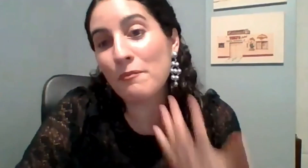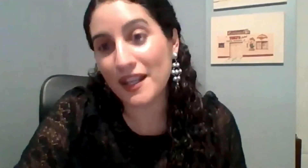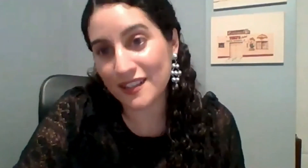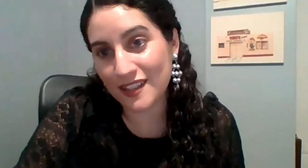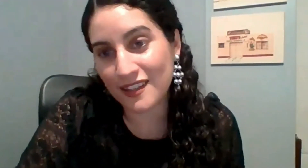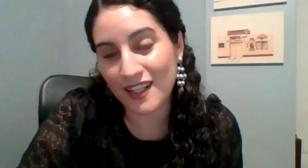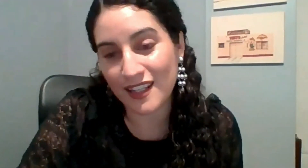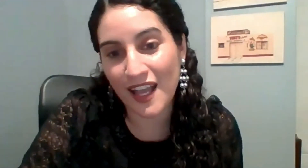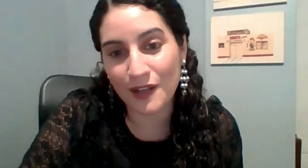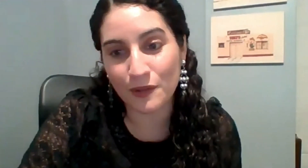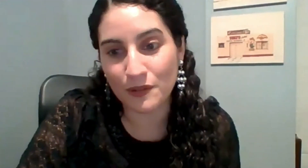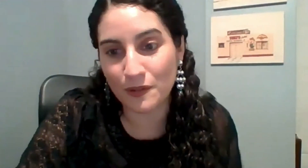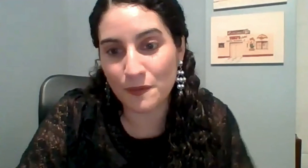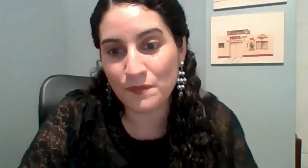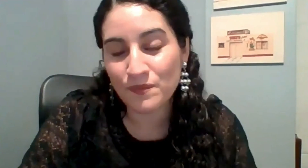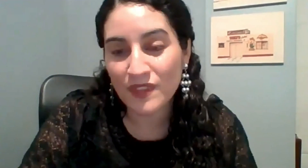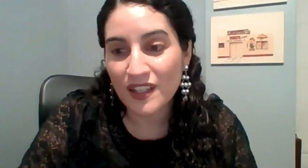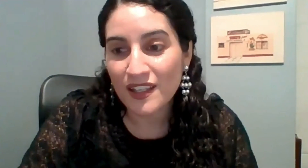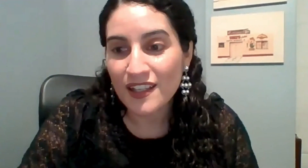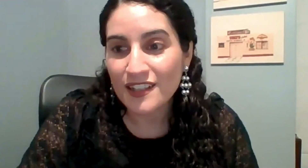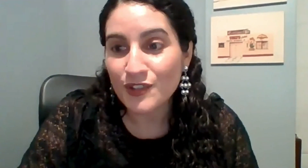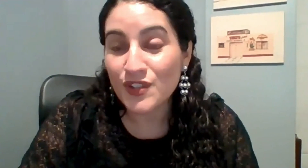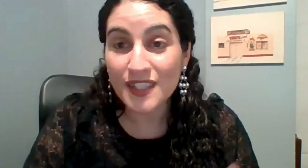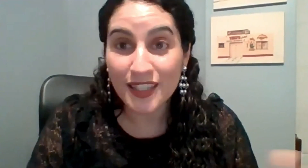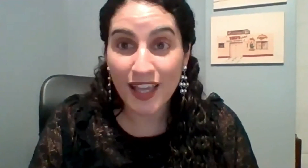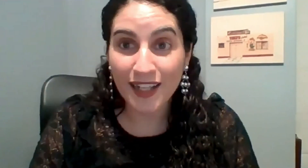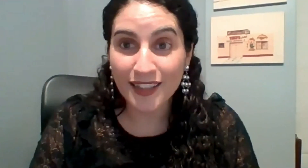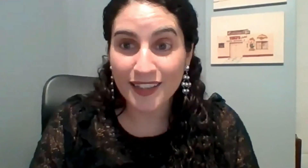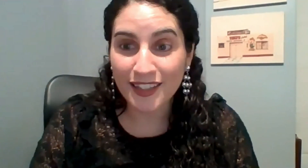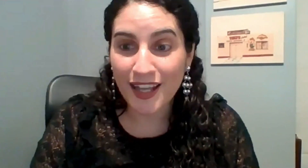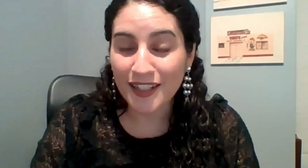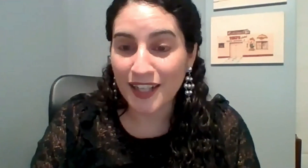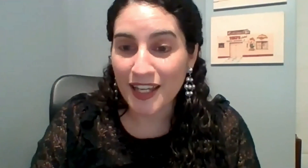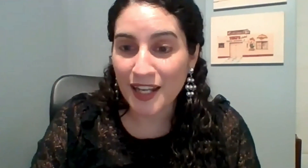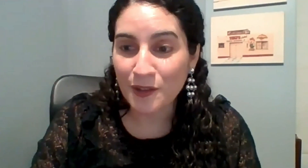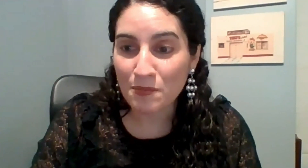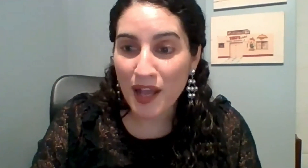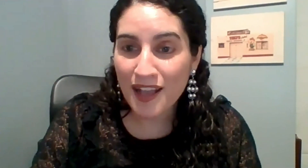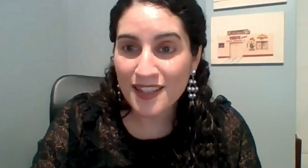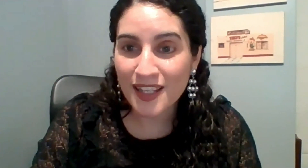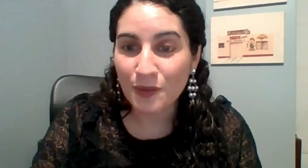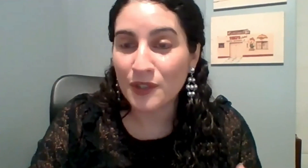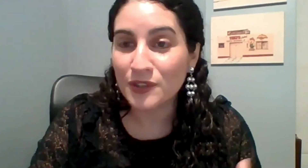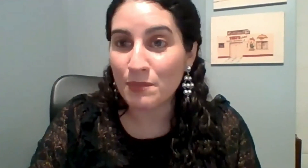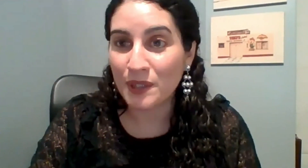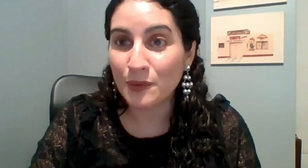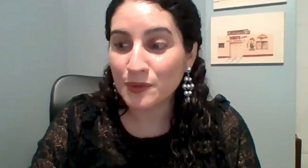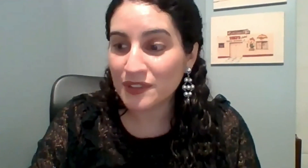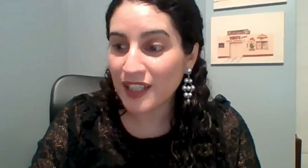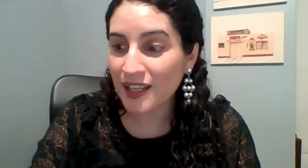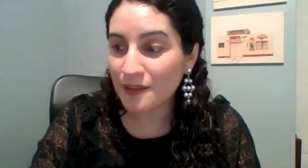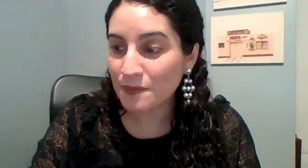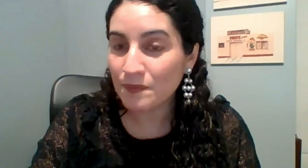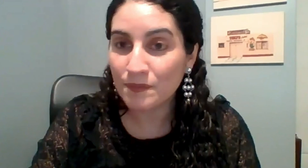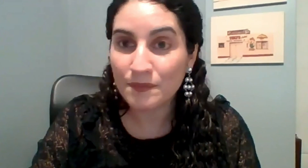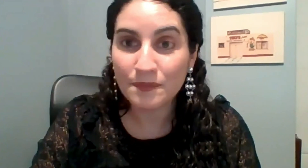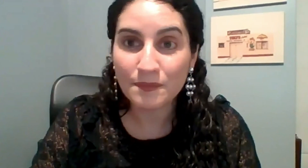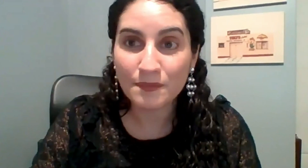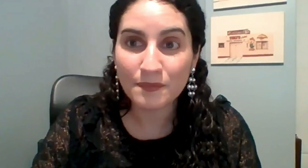porque es parte del diálogo, ¿no? No sé si es que alguien quiere agregar algo más, alguna otra